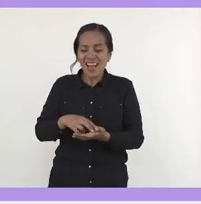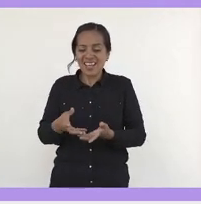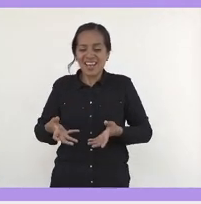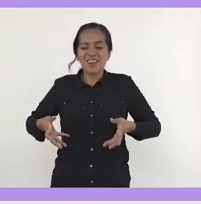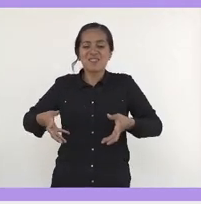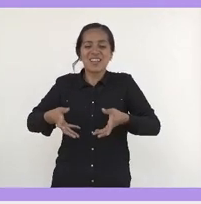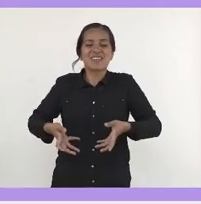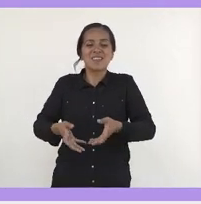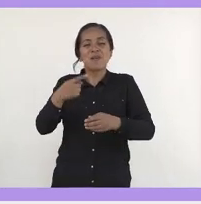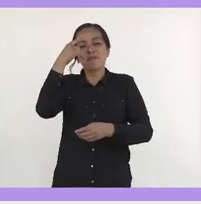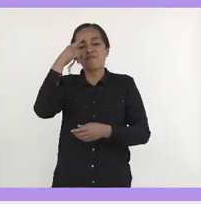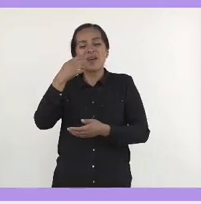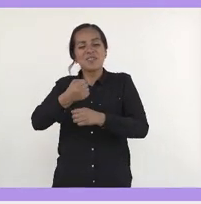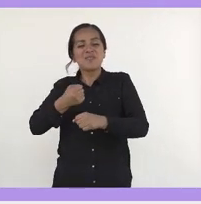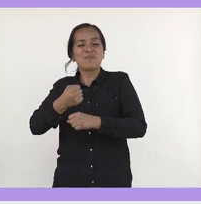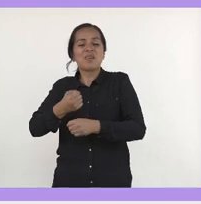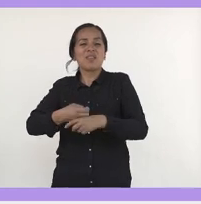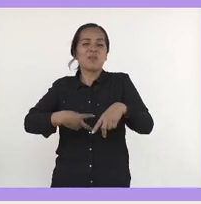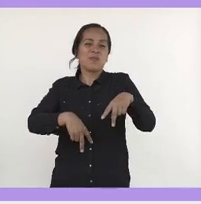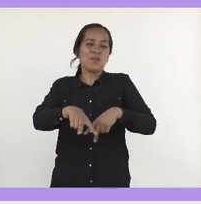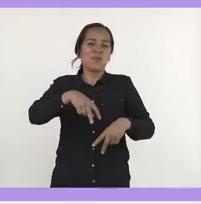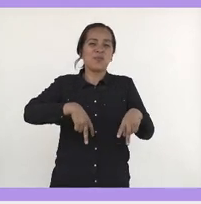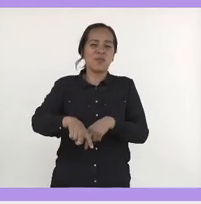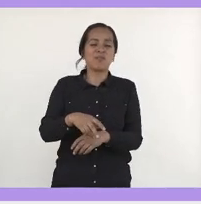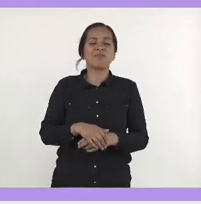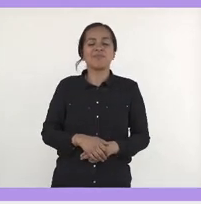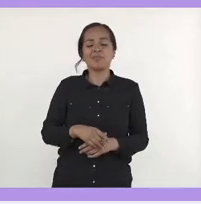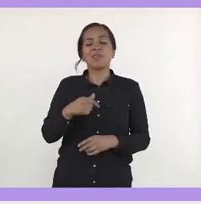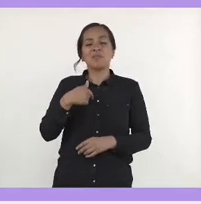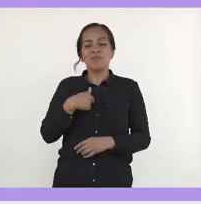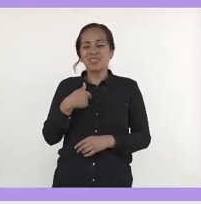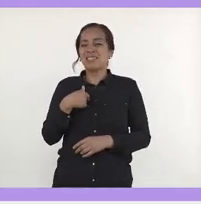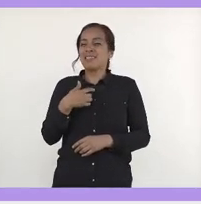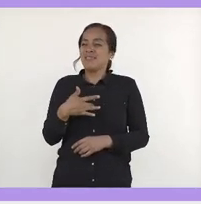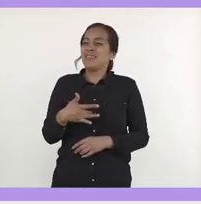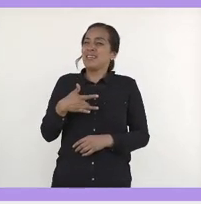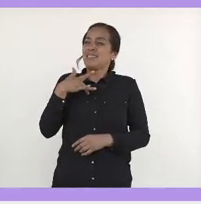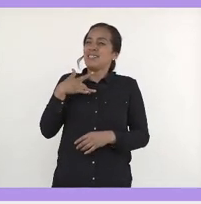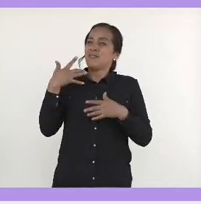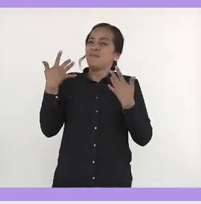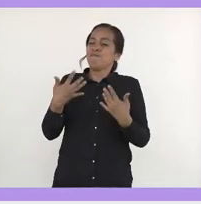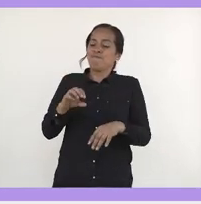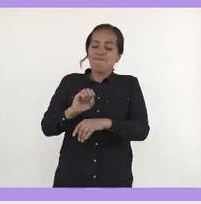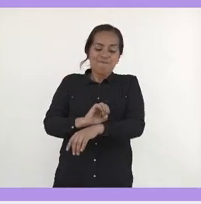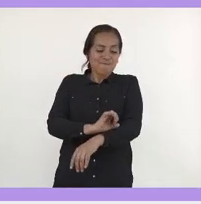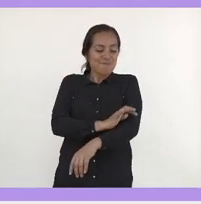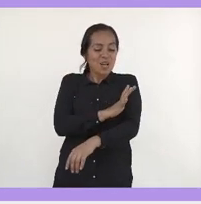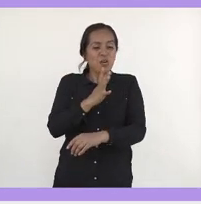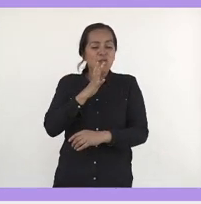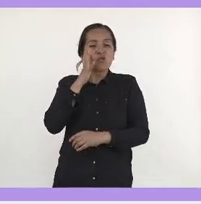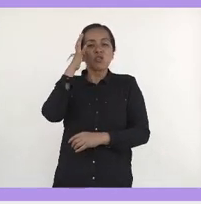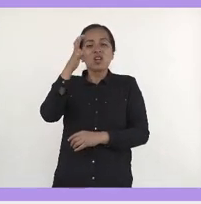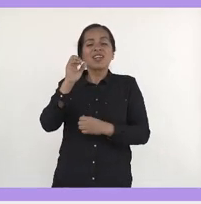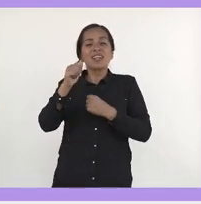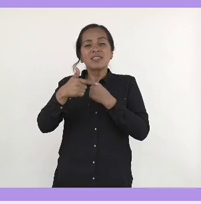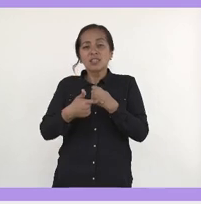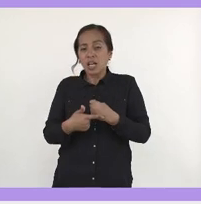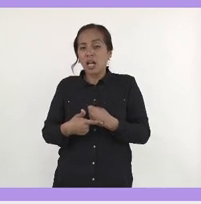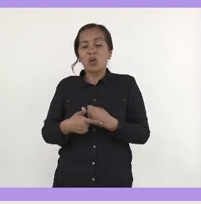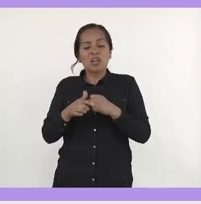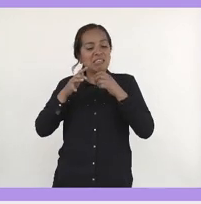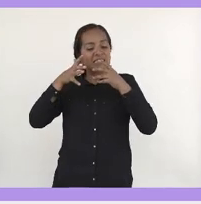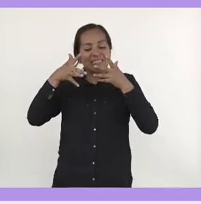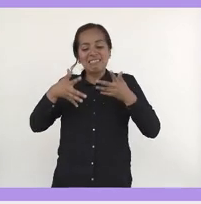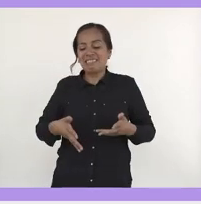Entonces a mí sí me emociona el el futuro porque ya es algo de lo que podemos vivir